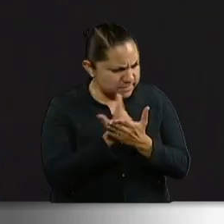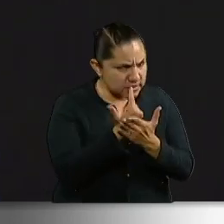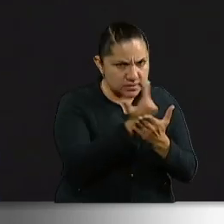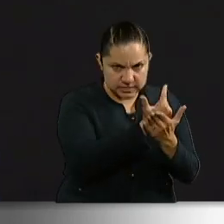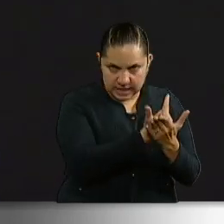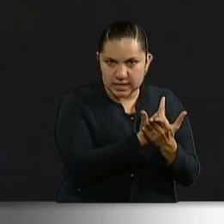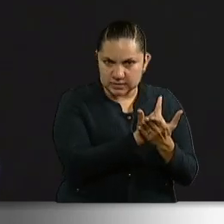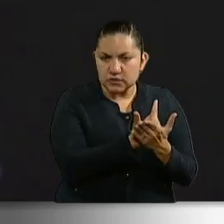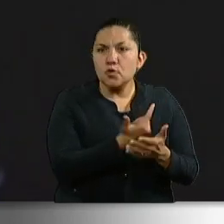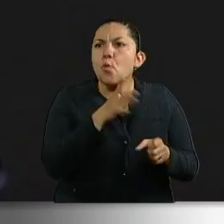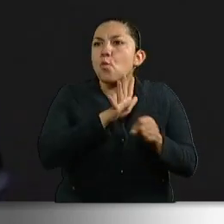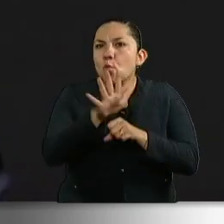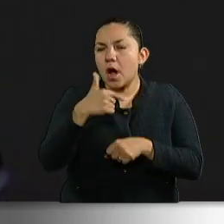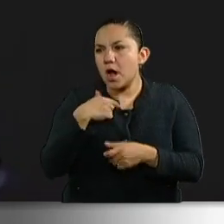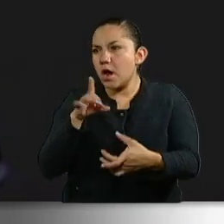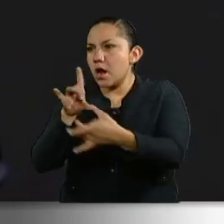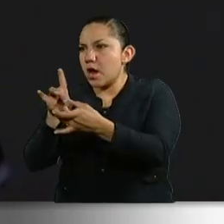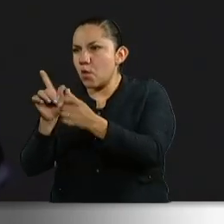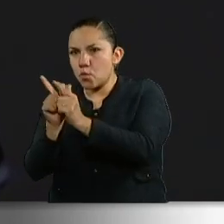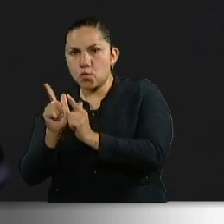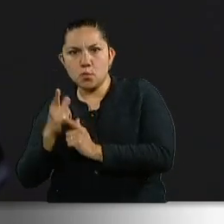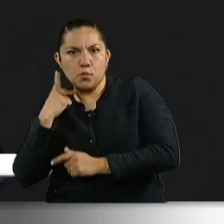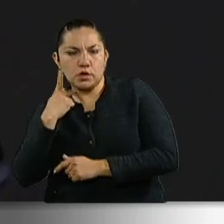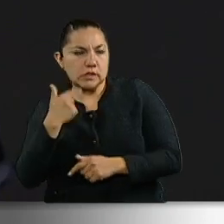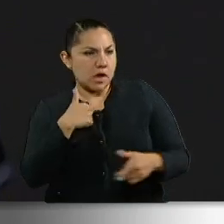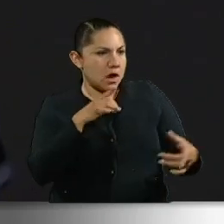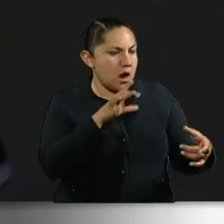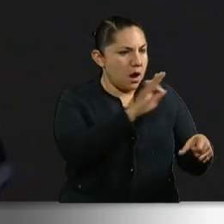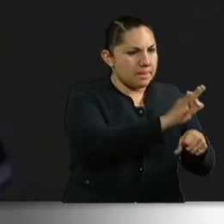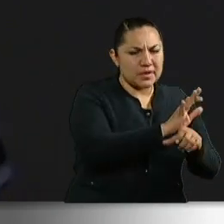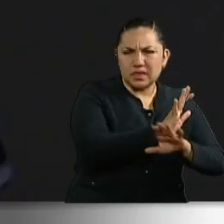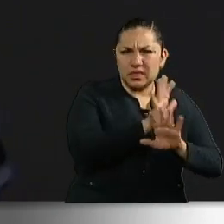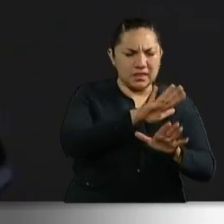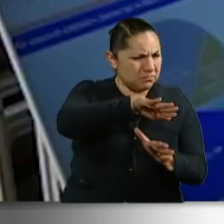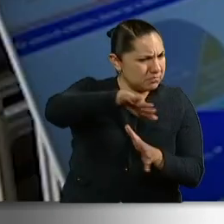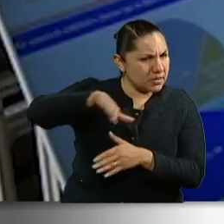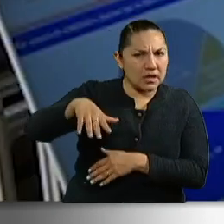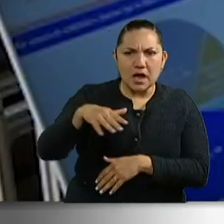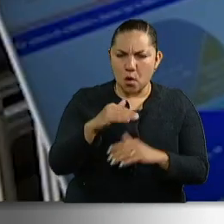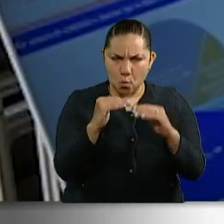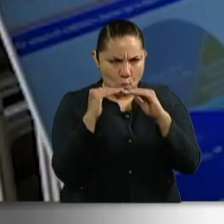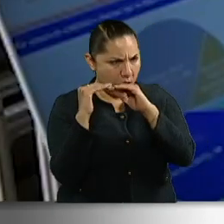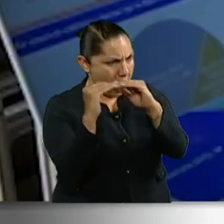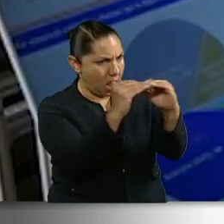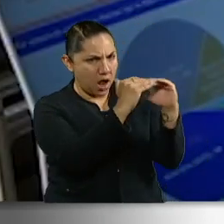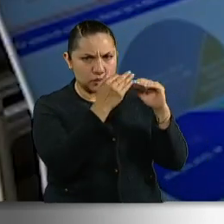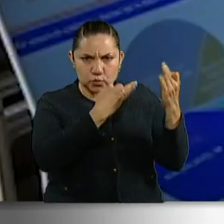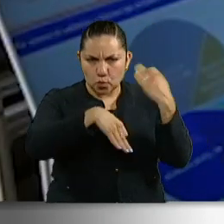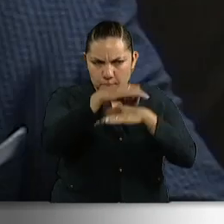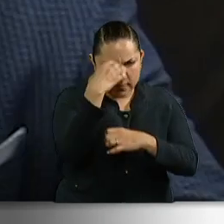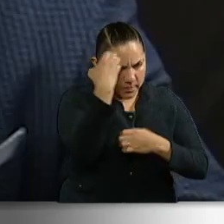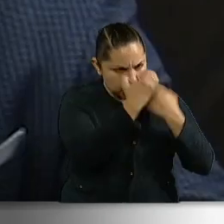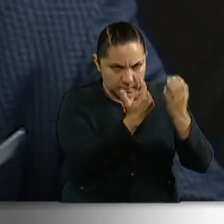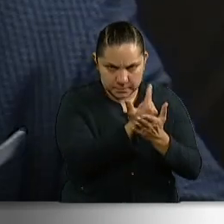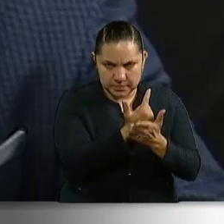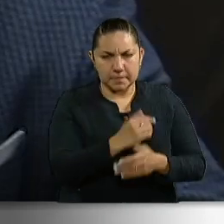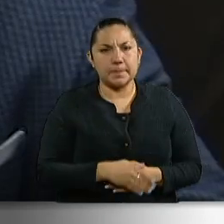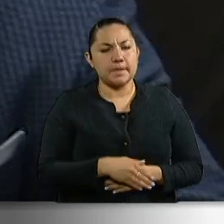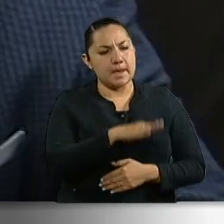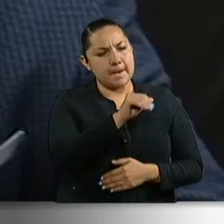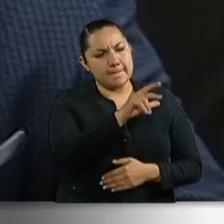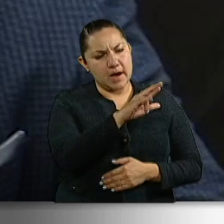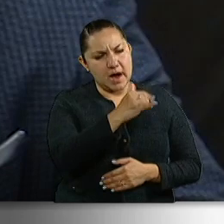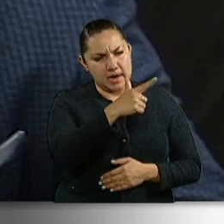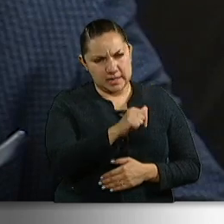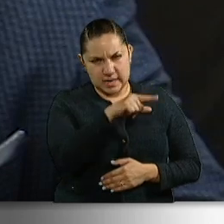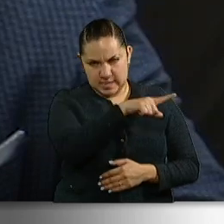ley parejo para cualquier instancia e instituto. Emilio Barriga Delgado, auditor especial del ramo,